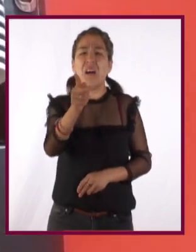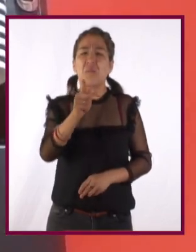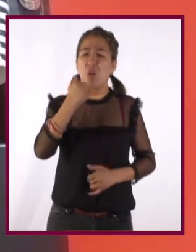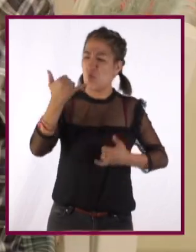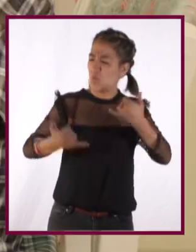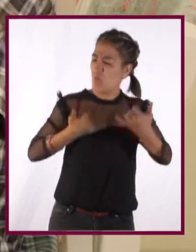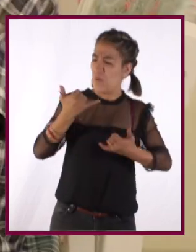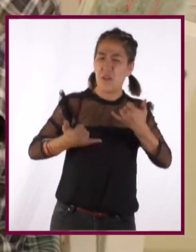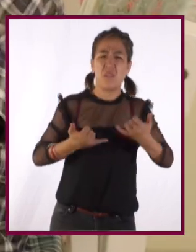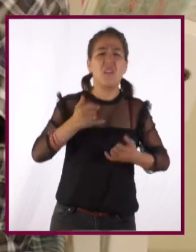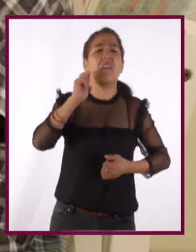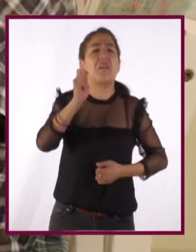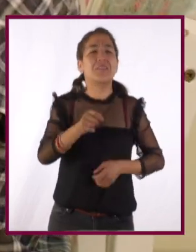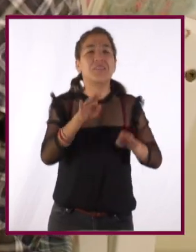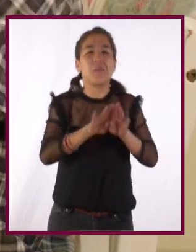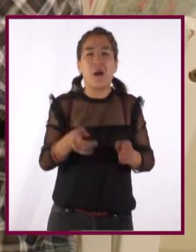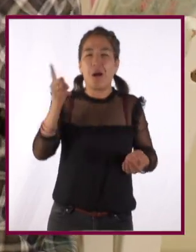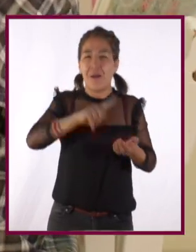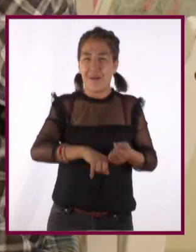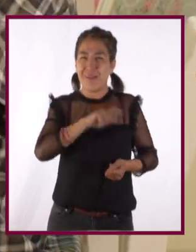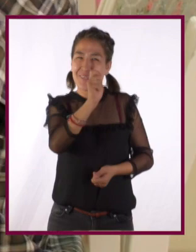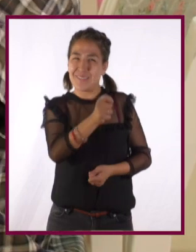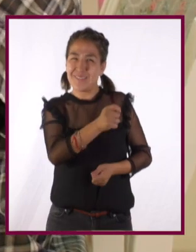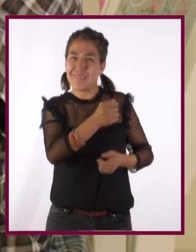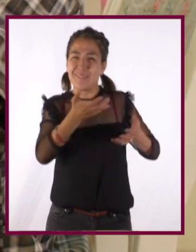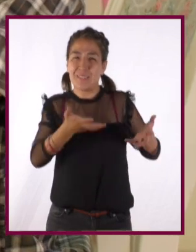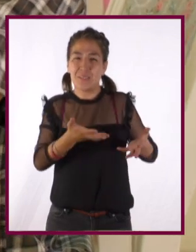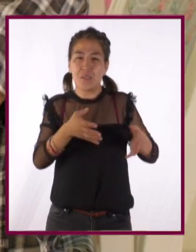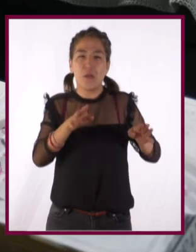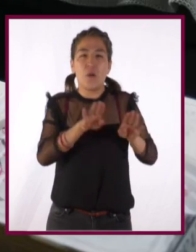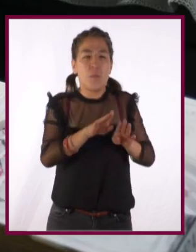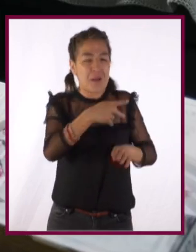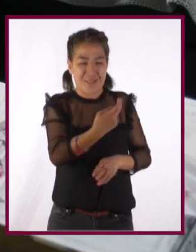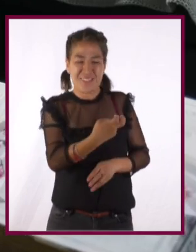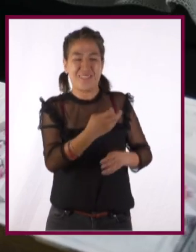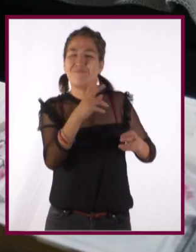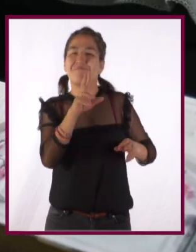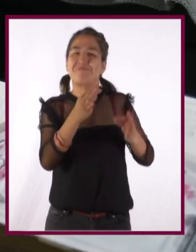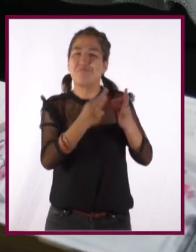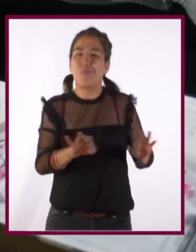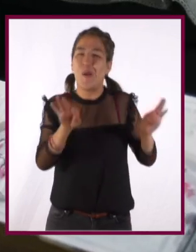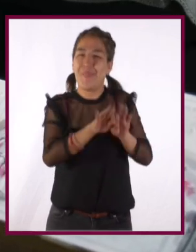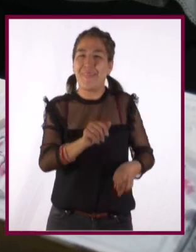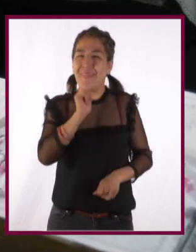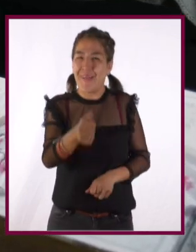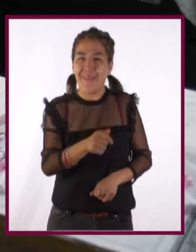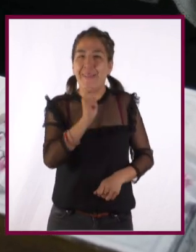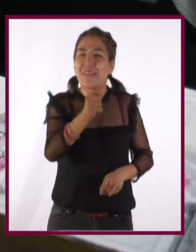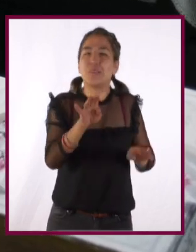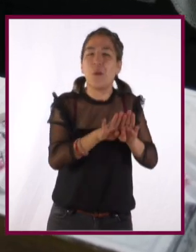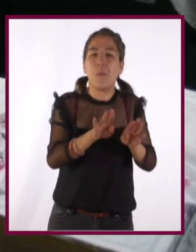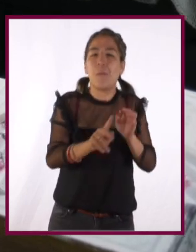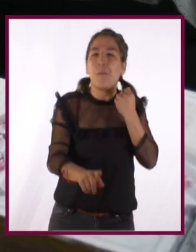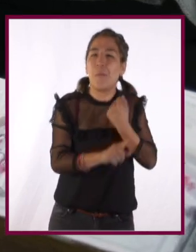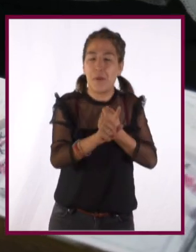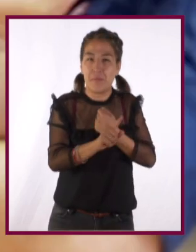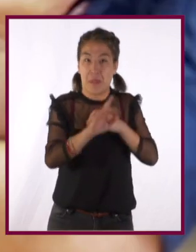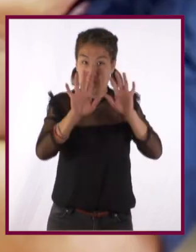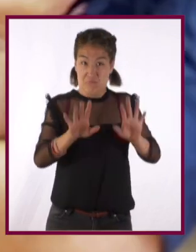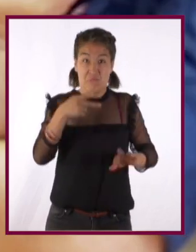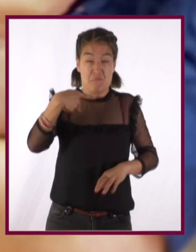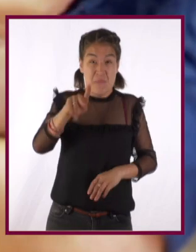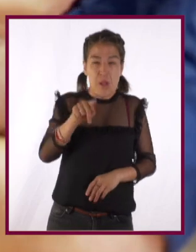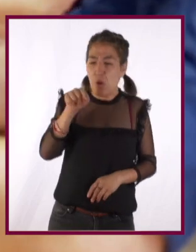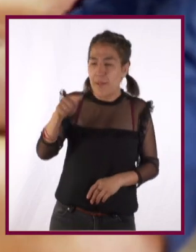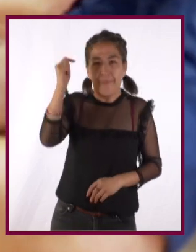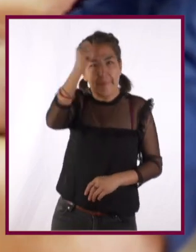palabra juego nos hace pensar que estamos trivializando, es decir, dándole menos importancia o interés a un suceso.